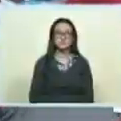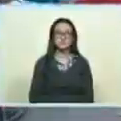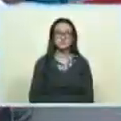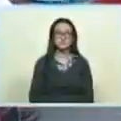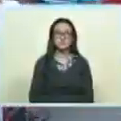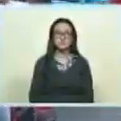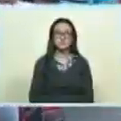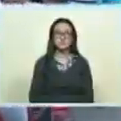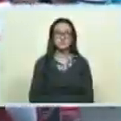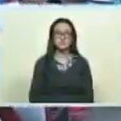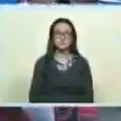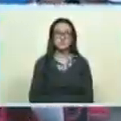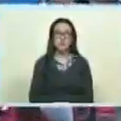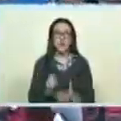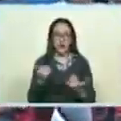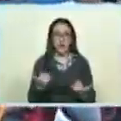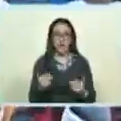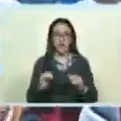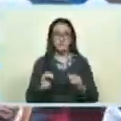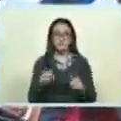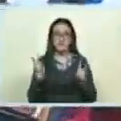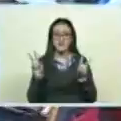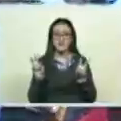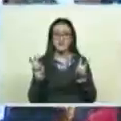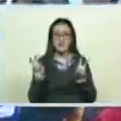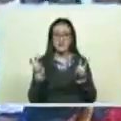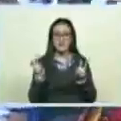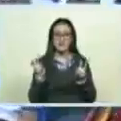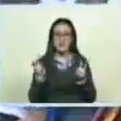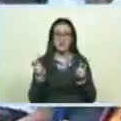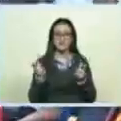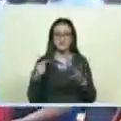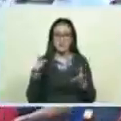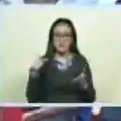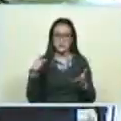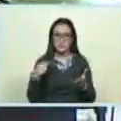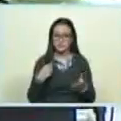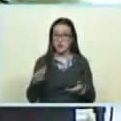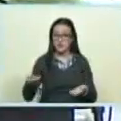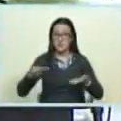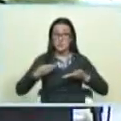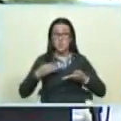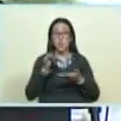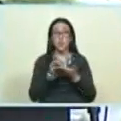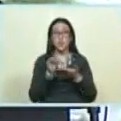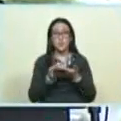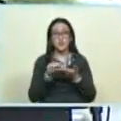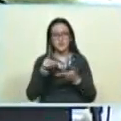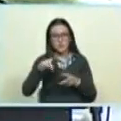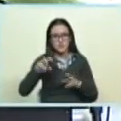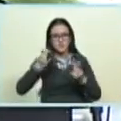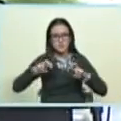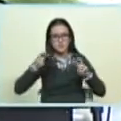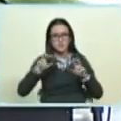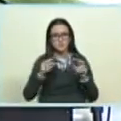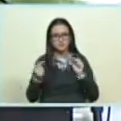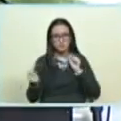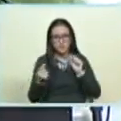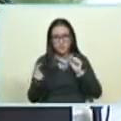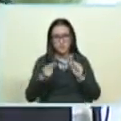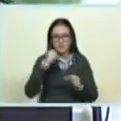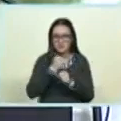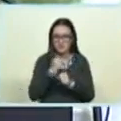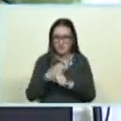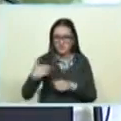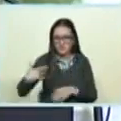Bueno, vamos a empezar por los temas. A mí me llegó los documentos que ustedes estuvieron trabajando. Y el